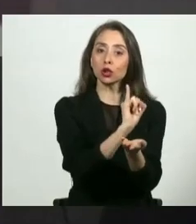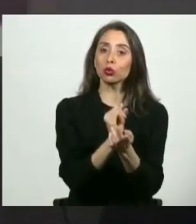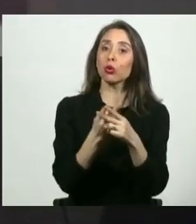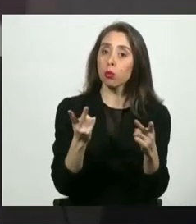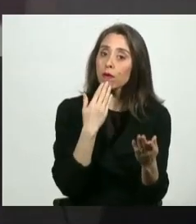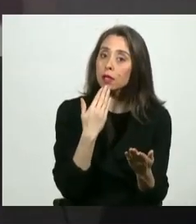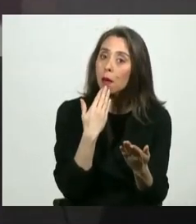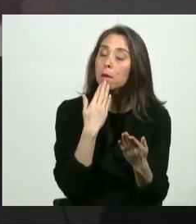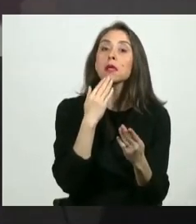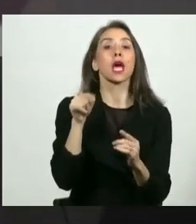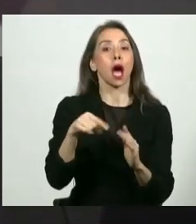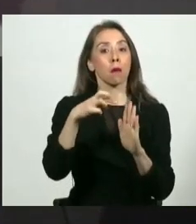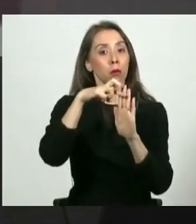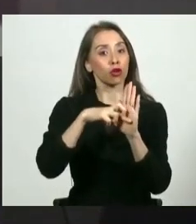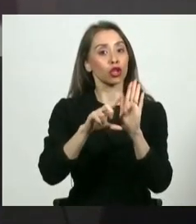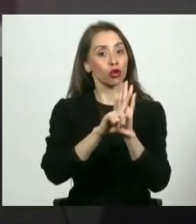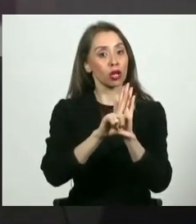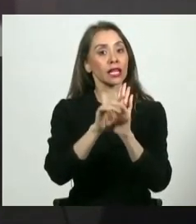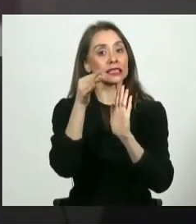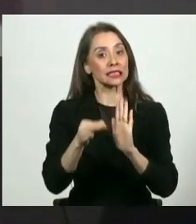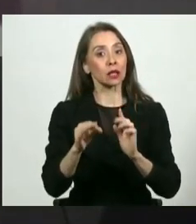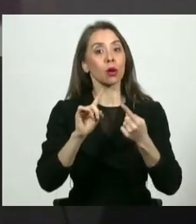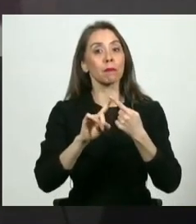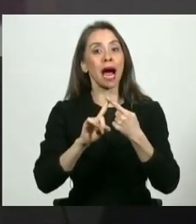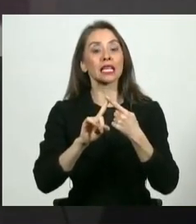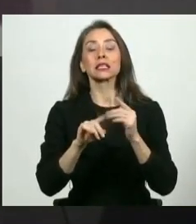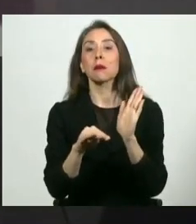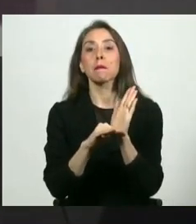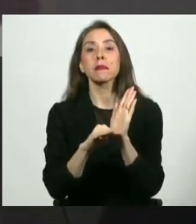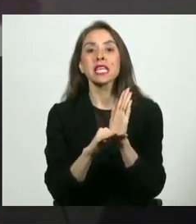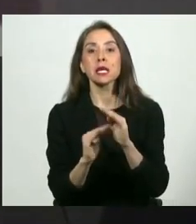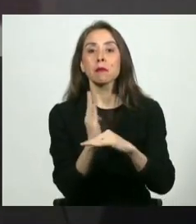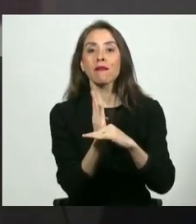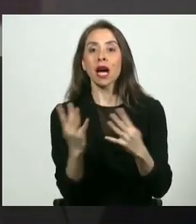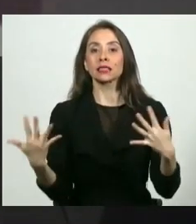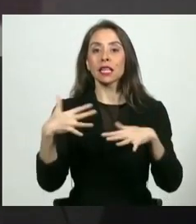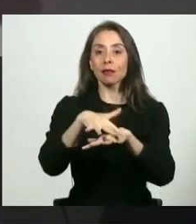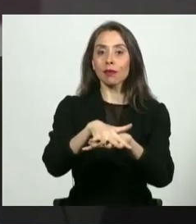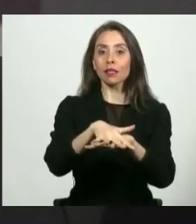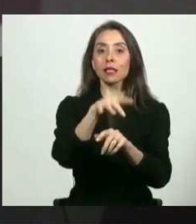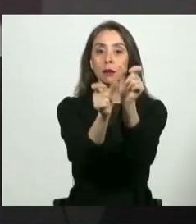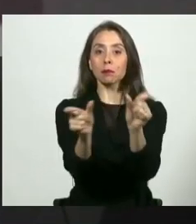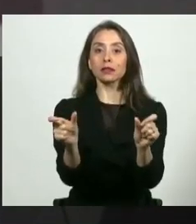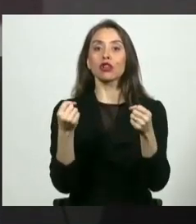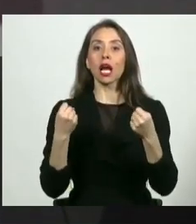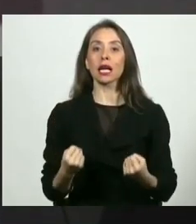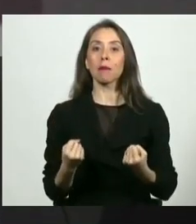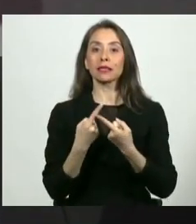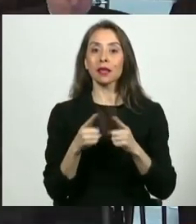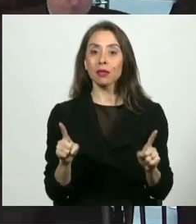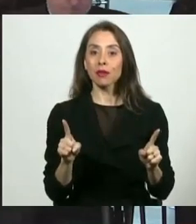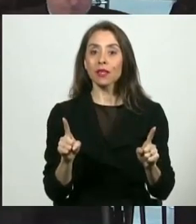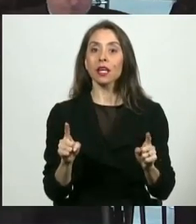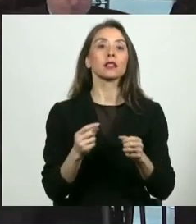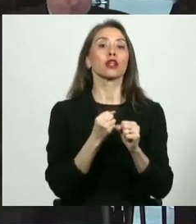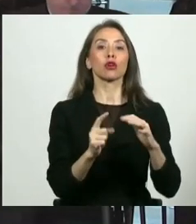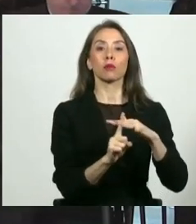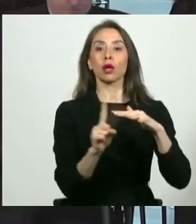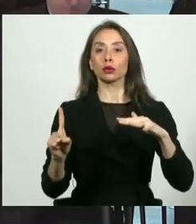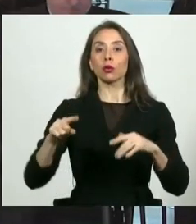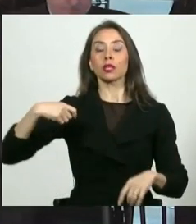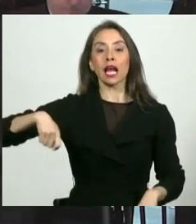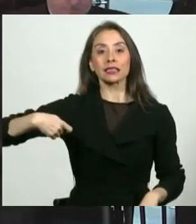proyecto de ley hoy día para asegurarnos de tener una participación mínima, básica, de integración respecto a aquellos con capacidad diferente, y eso no puede excluir a este